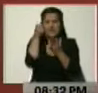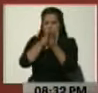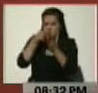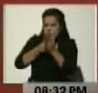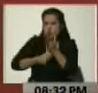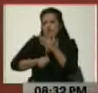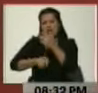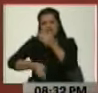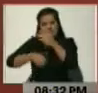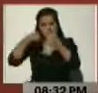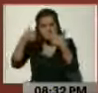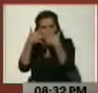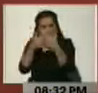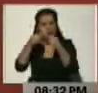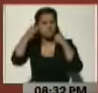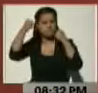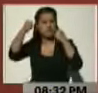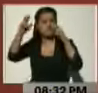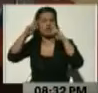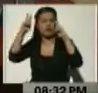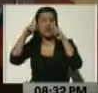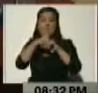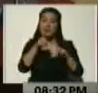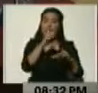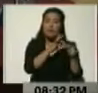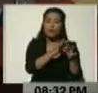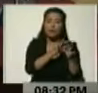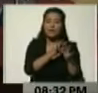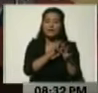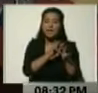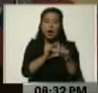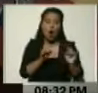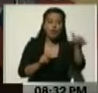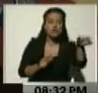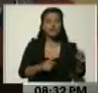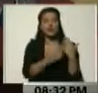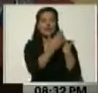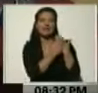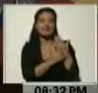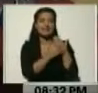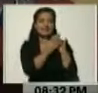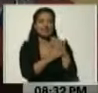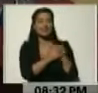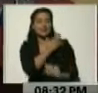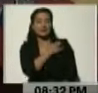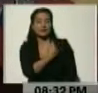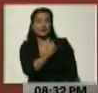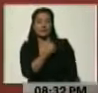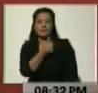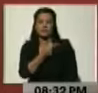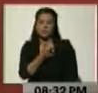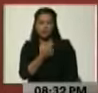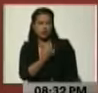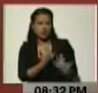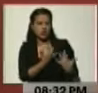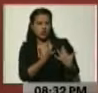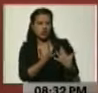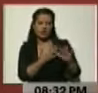revolucionaria. Mire, compañeros, si le van a masajear el ego, dígale que le masajen otra cosa. No se deje masajear el